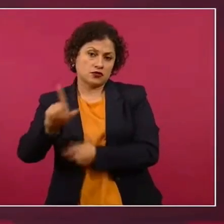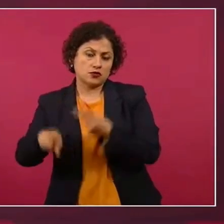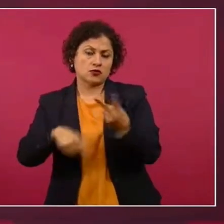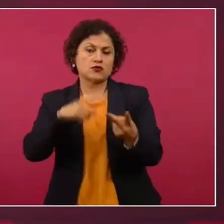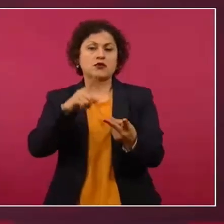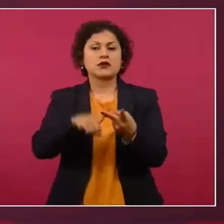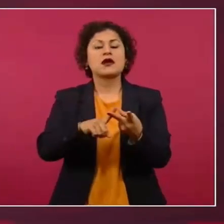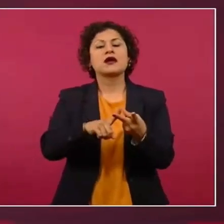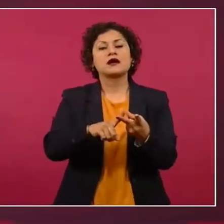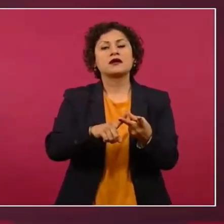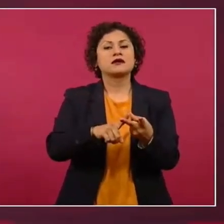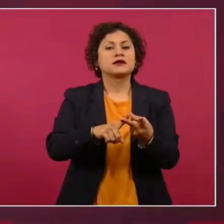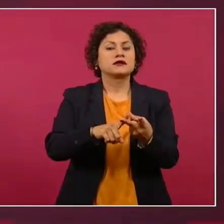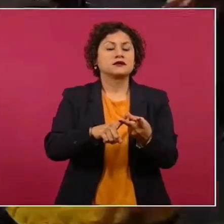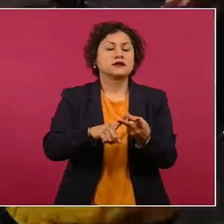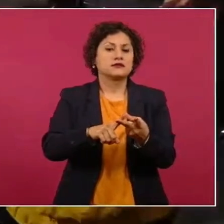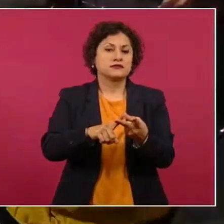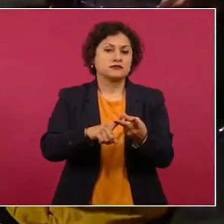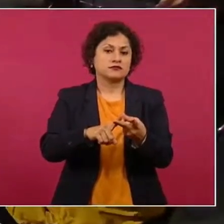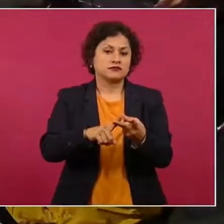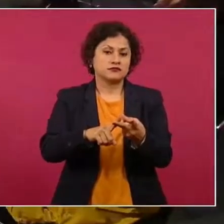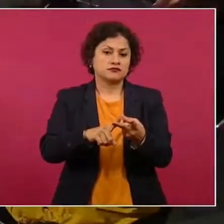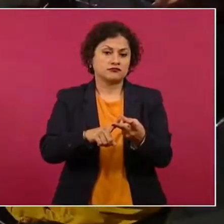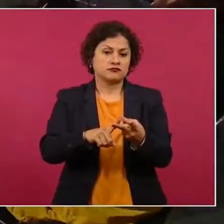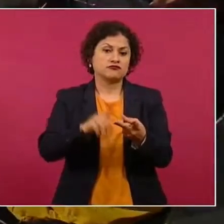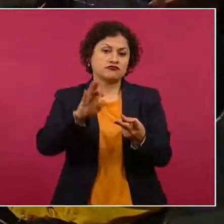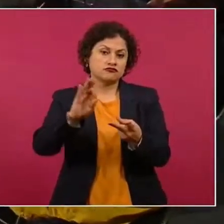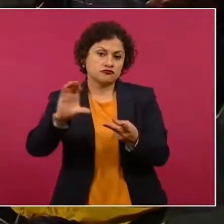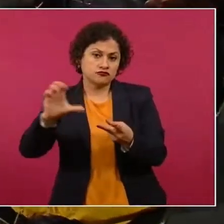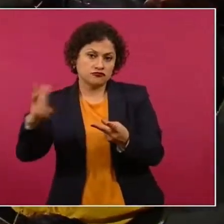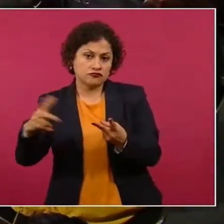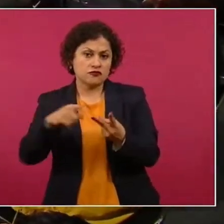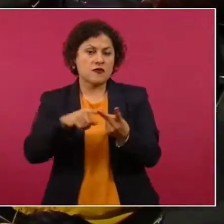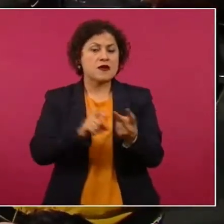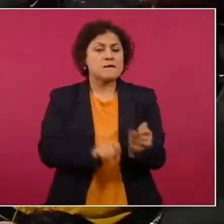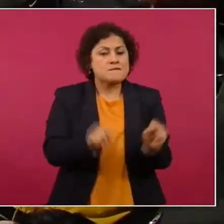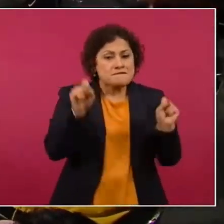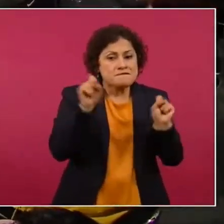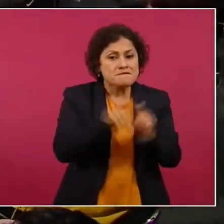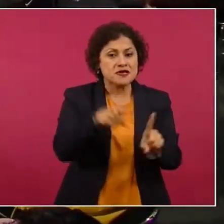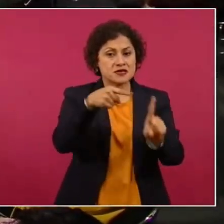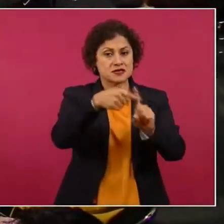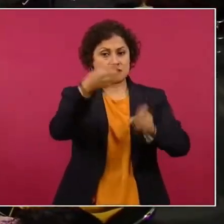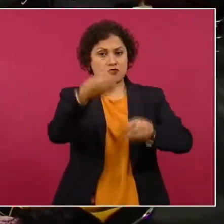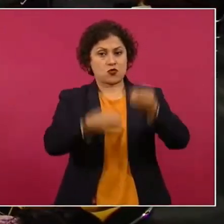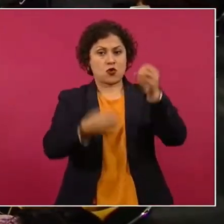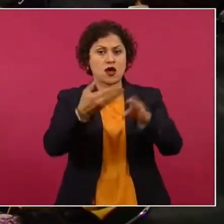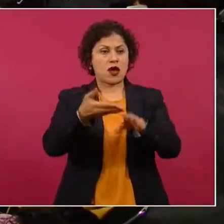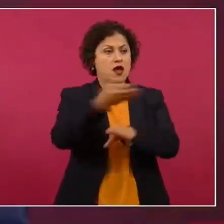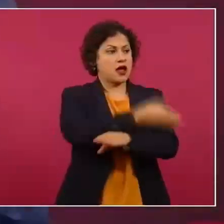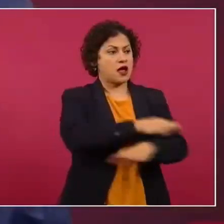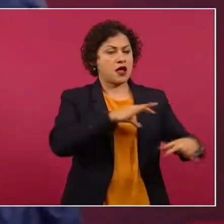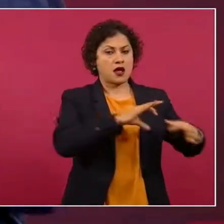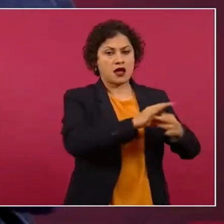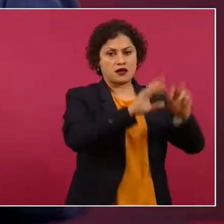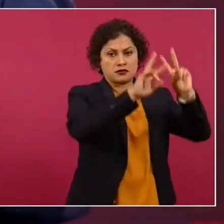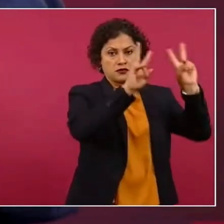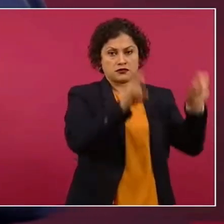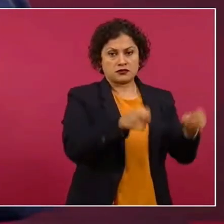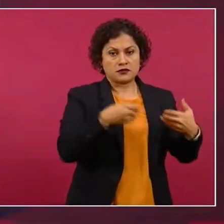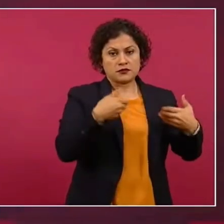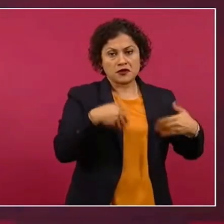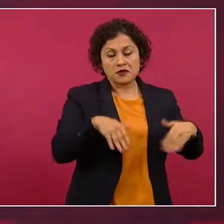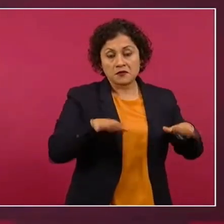y estuvo involucrado en Rápido y Furioso. Bueno, esa tesis, no sé si sea cierto, es